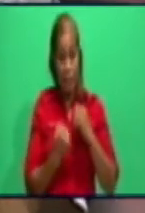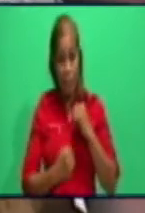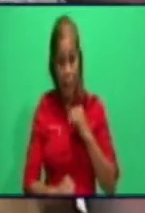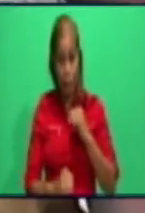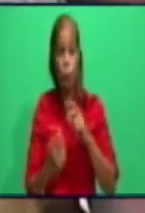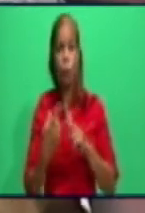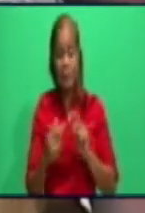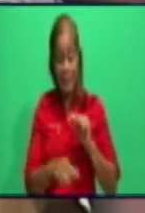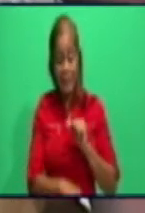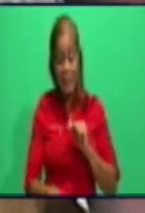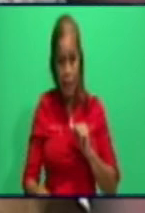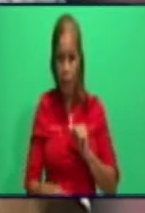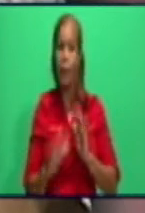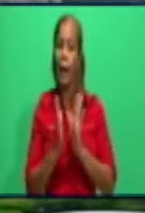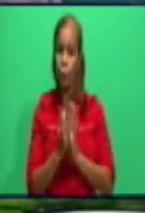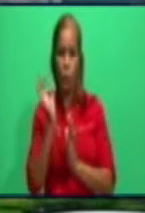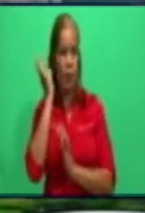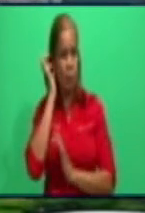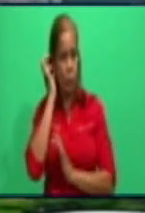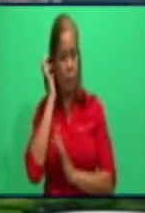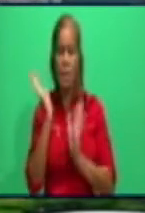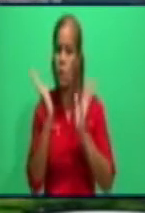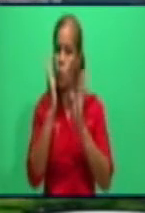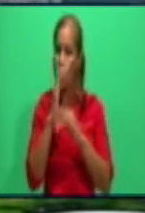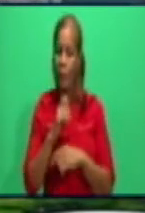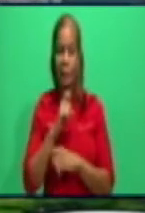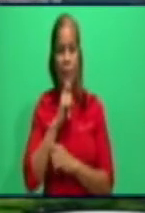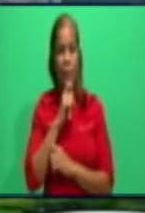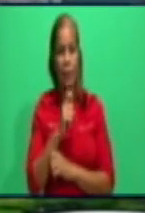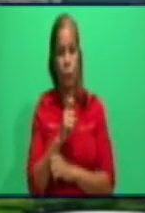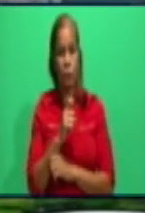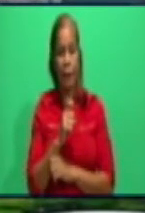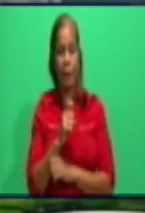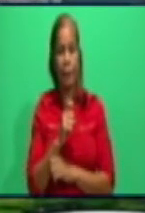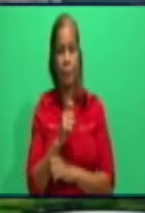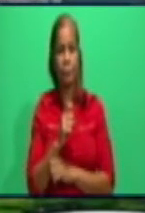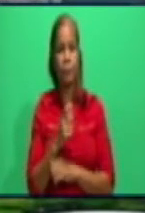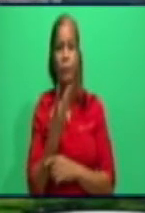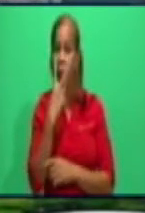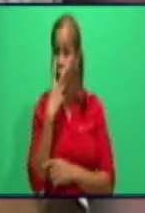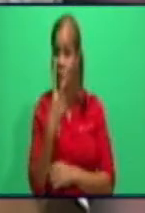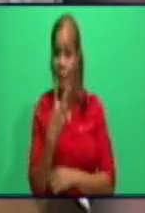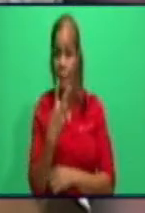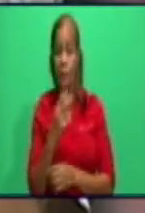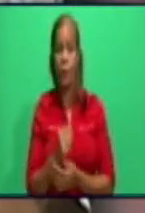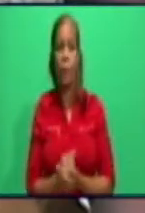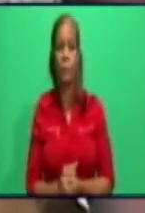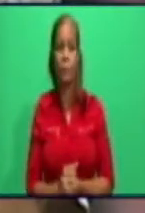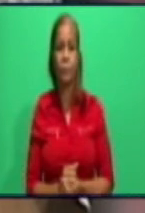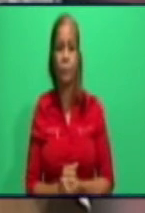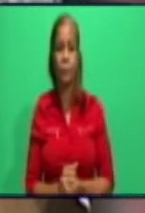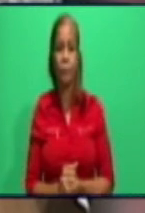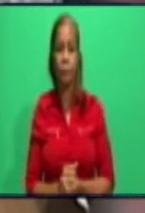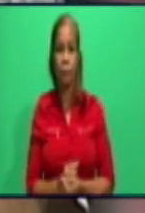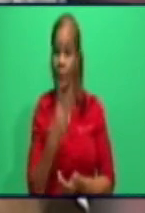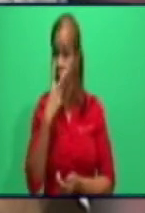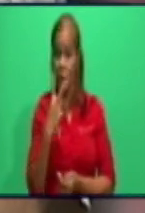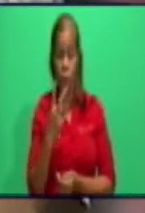a todos estos pacientes. No ha habido dificultad en la atención. Sí, en atención